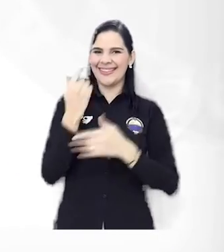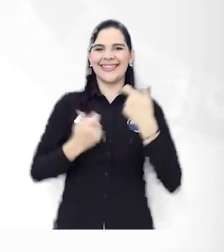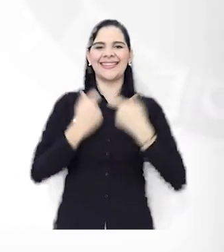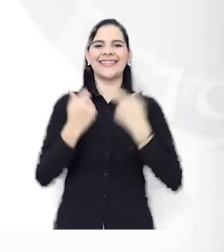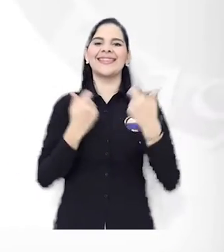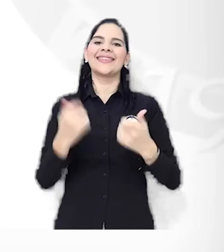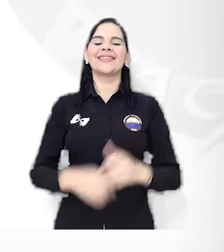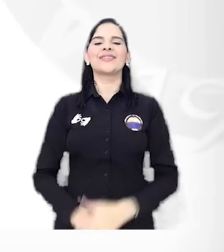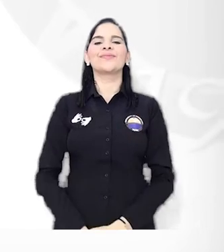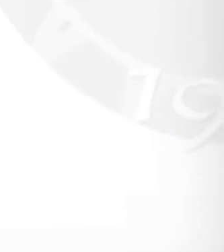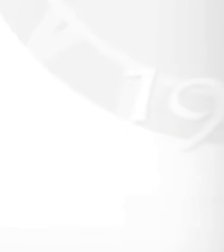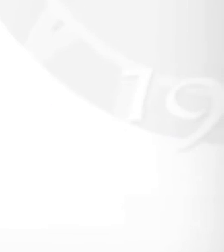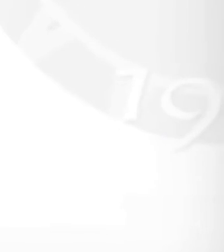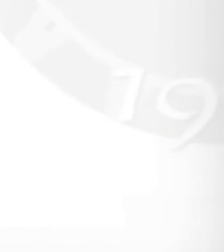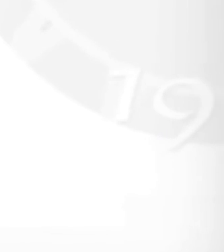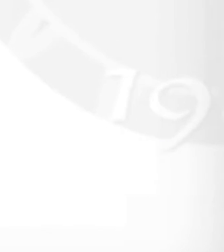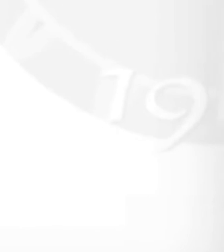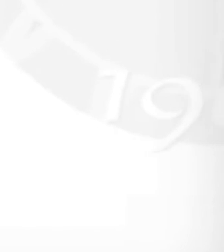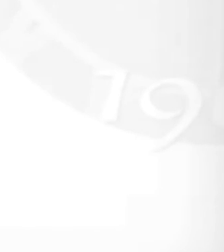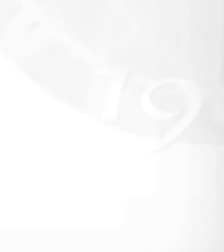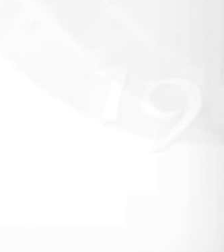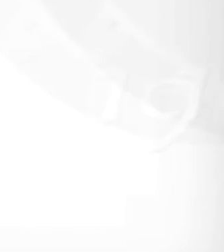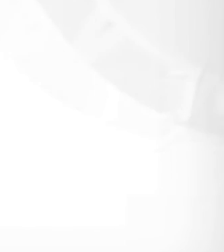incluyente e innovadora.